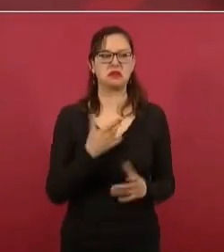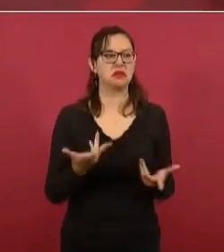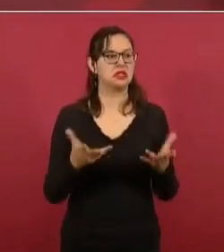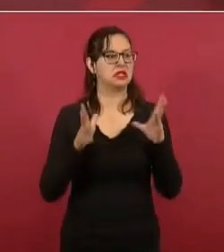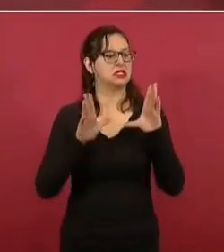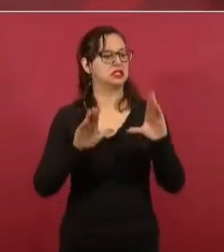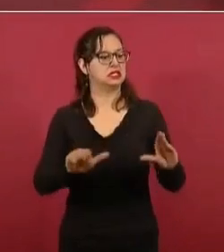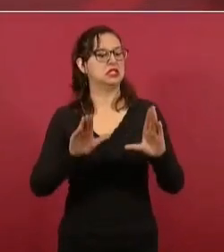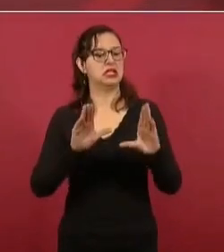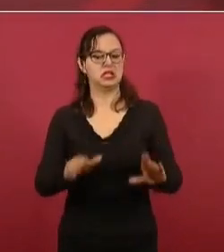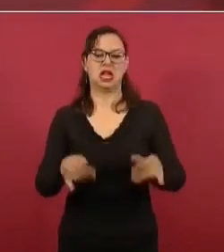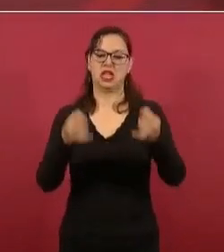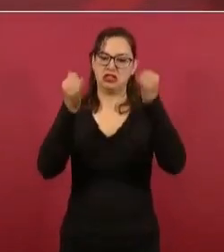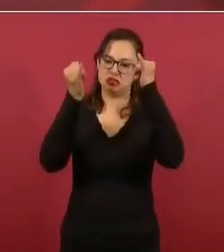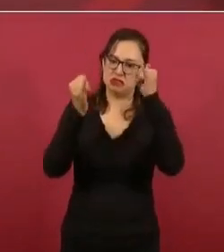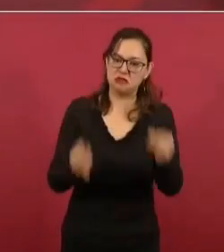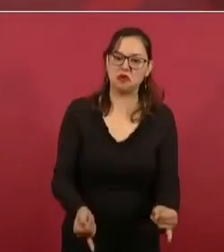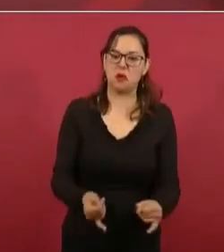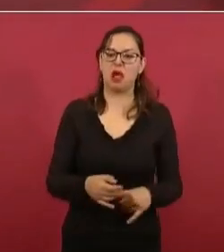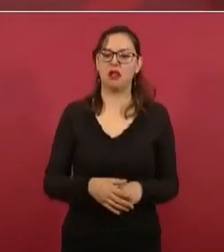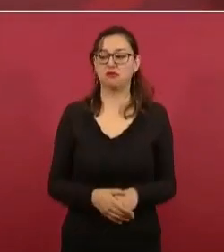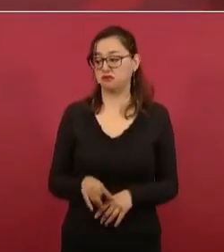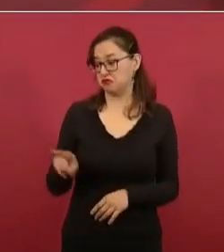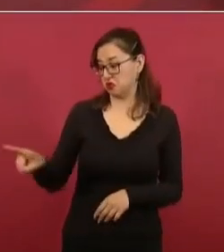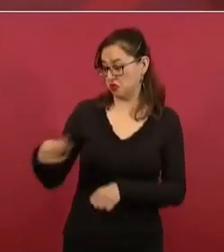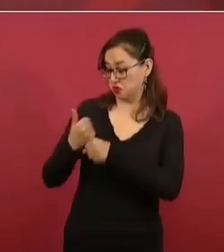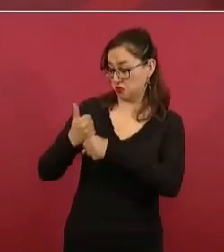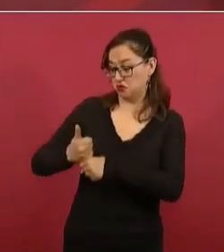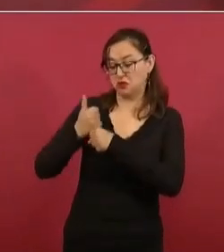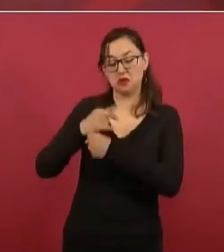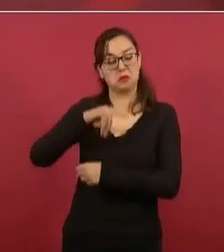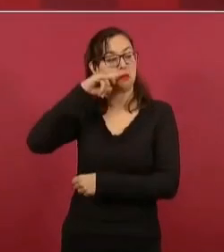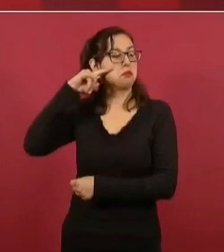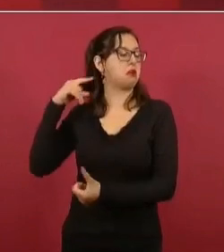No se voltea a ver al que sufre,